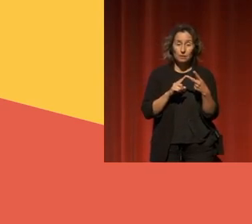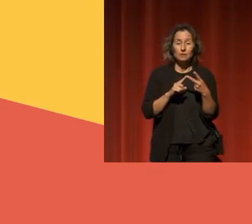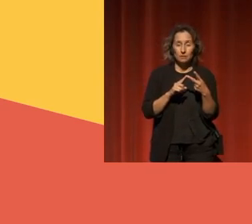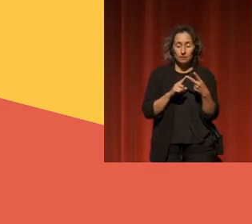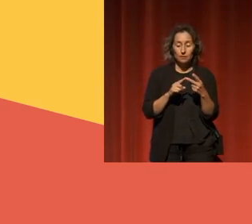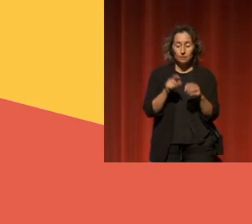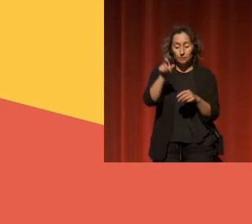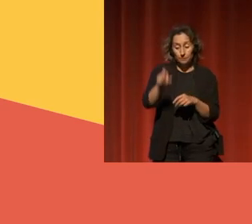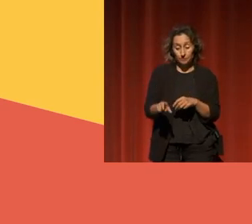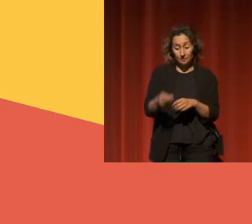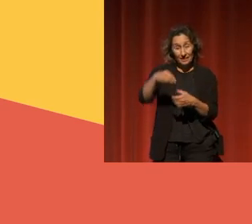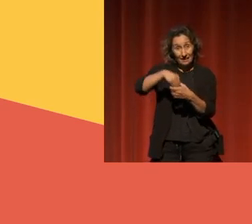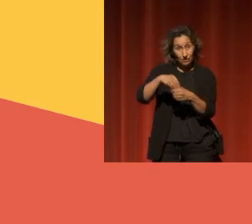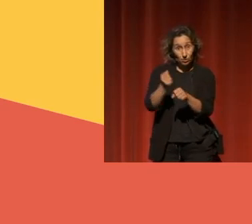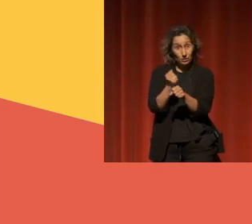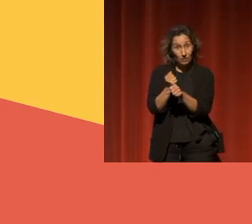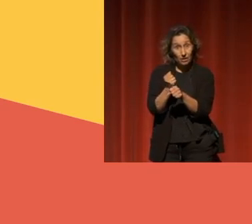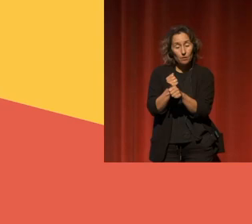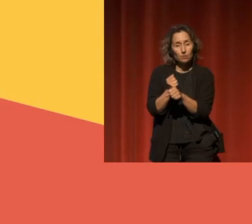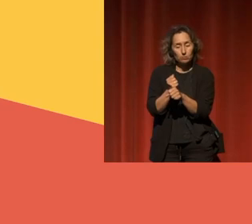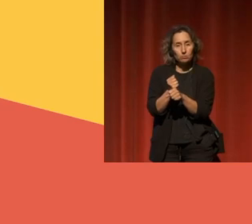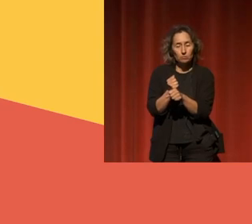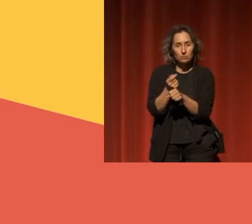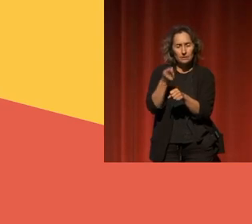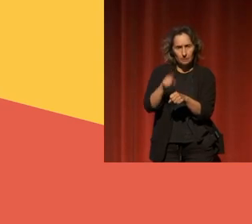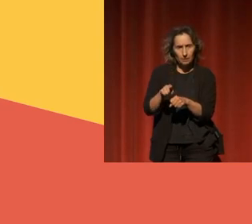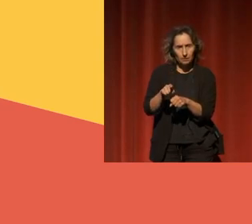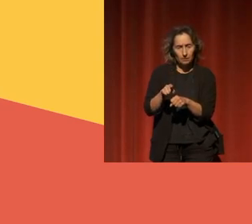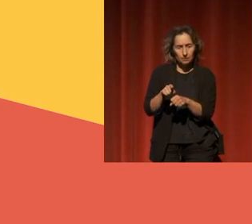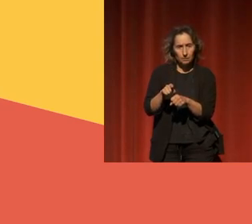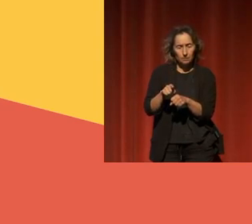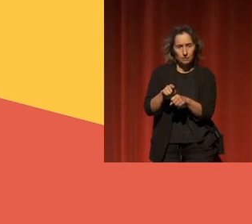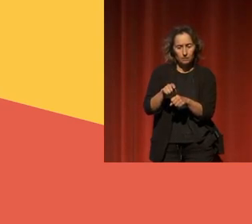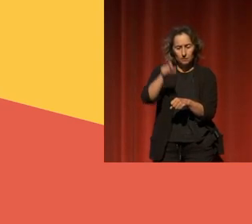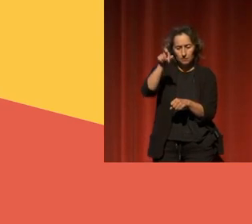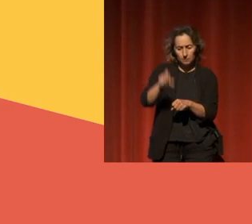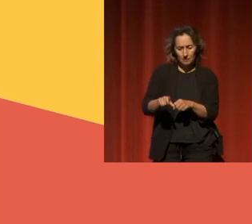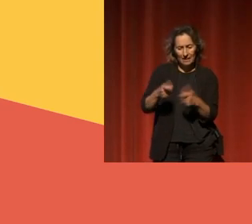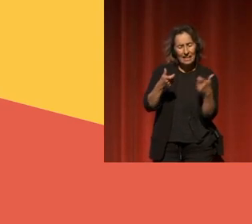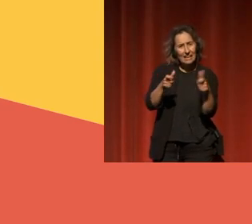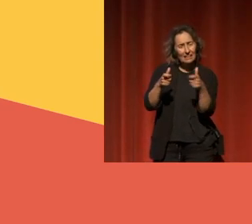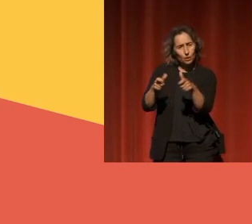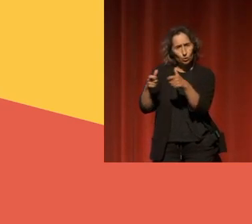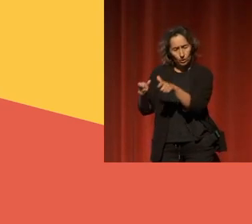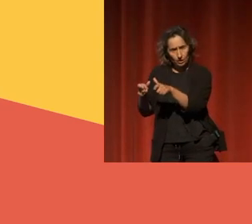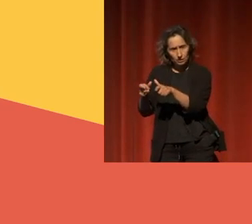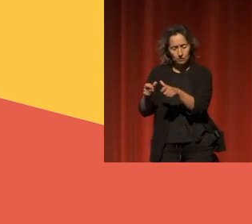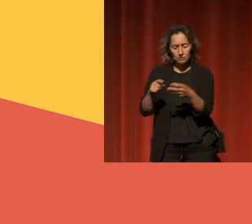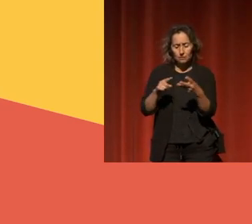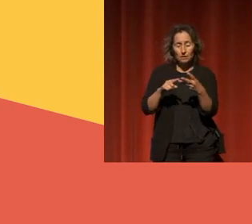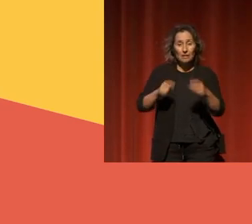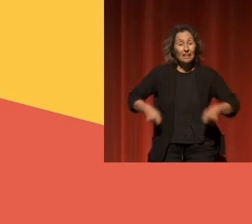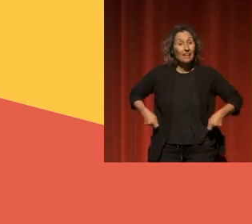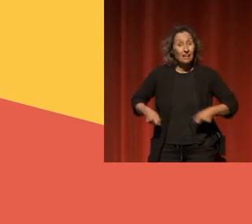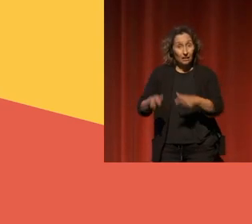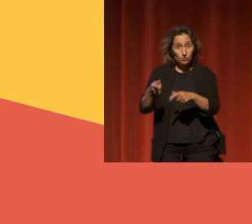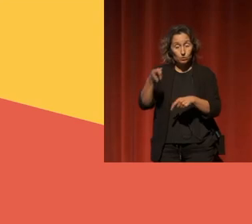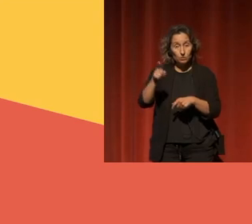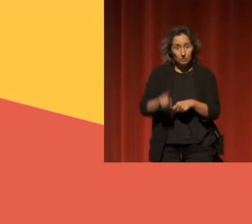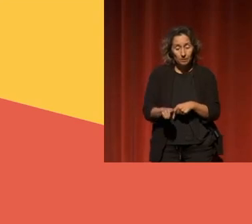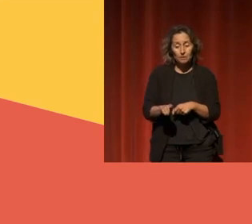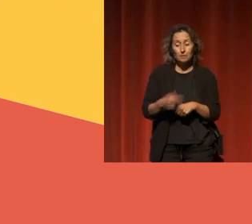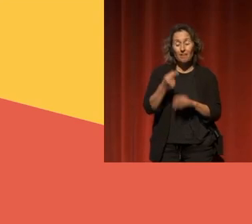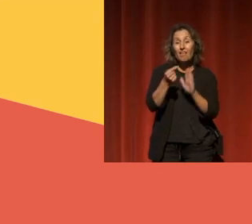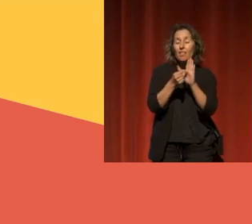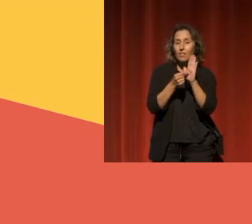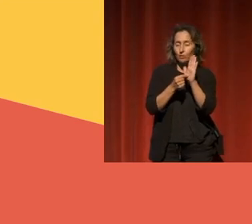sobre el personal de las bibliotecas públicas vamos a analizar las categorías de personal el gasto y finalmente vamos a hablar sobre los propios